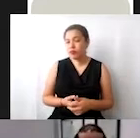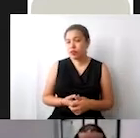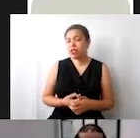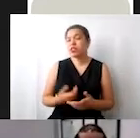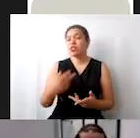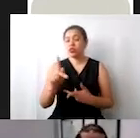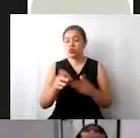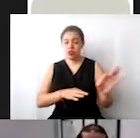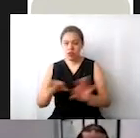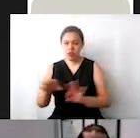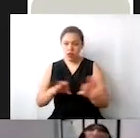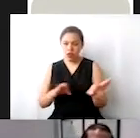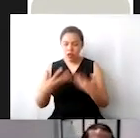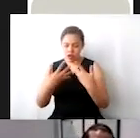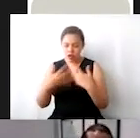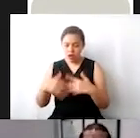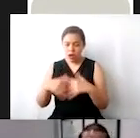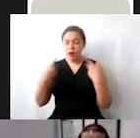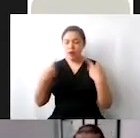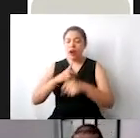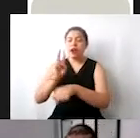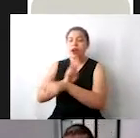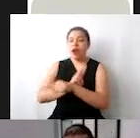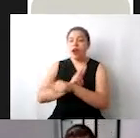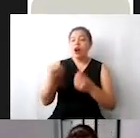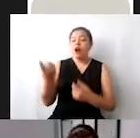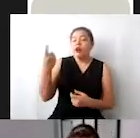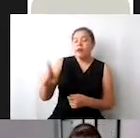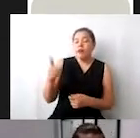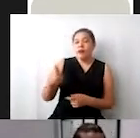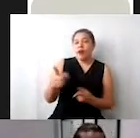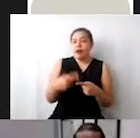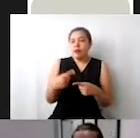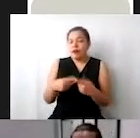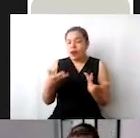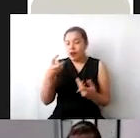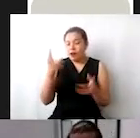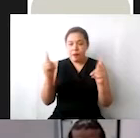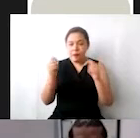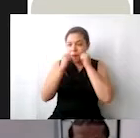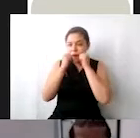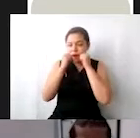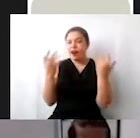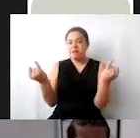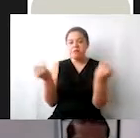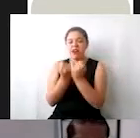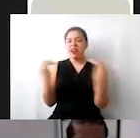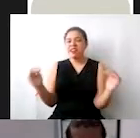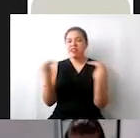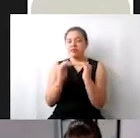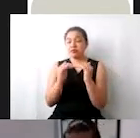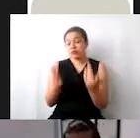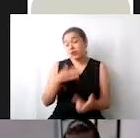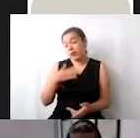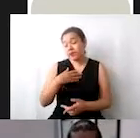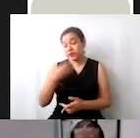función de quién supervisa o quién dirige las funciones del personal. Entonces, quedó igual, desde mi punto de vista,